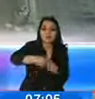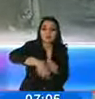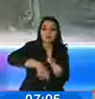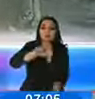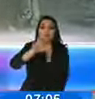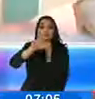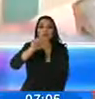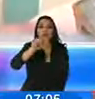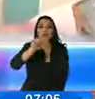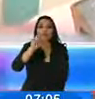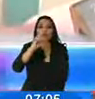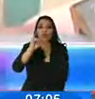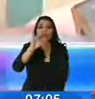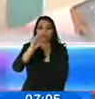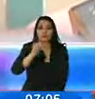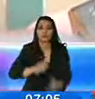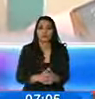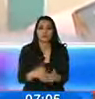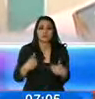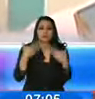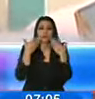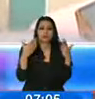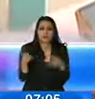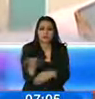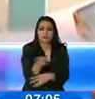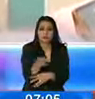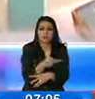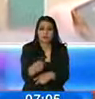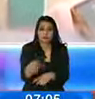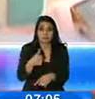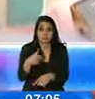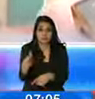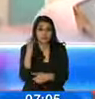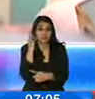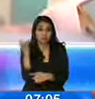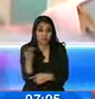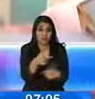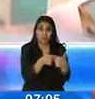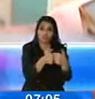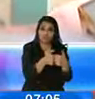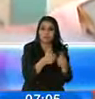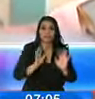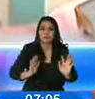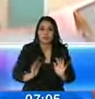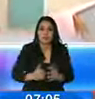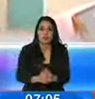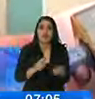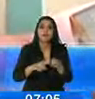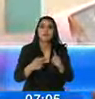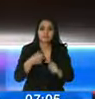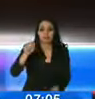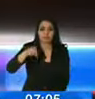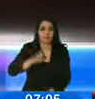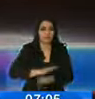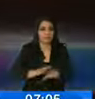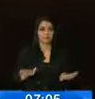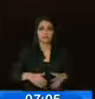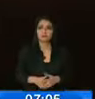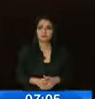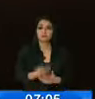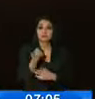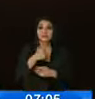Luluncoto. Yo no conocía una relación de novios, de enamorados, no, de amistad sí. Luego de 10